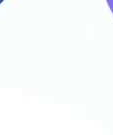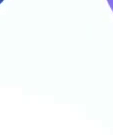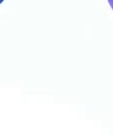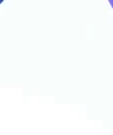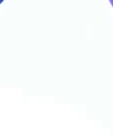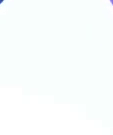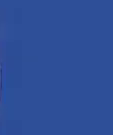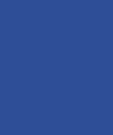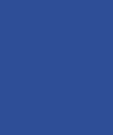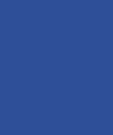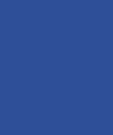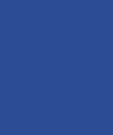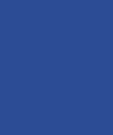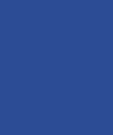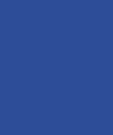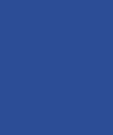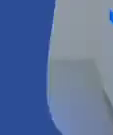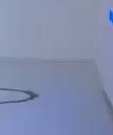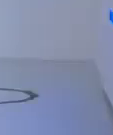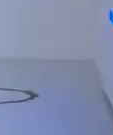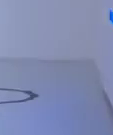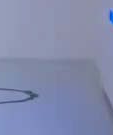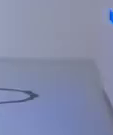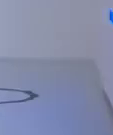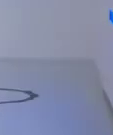Aprendo en Casa.